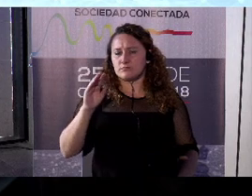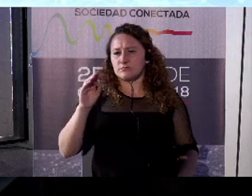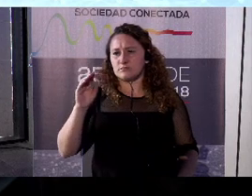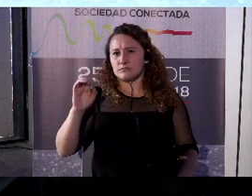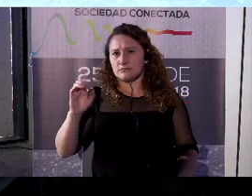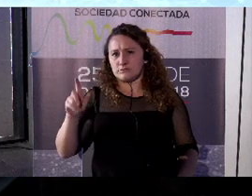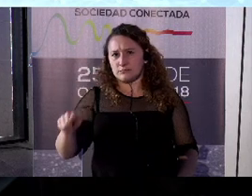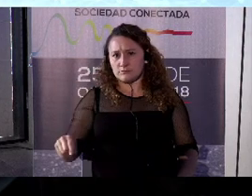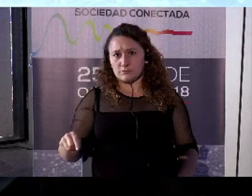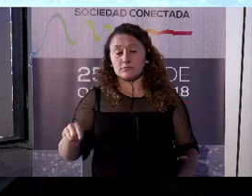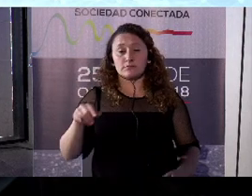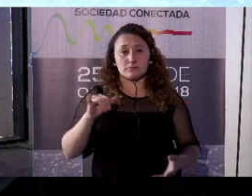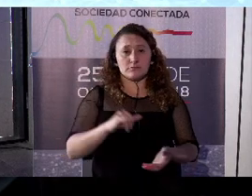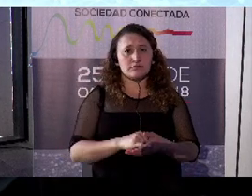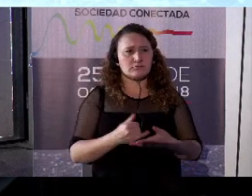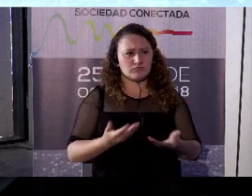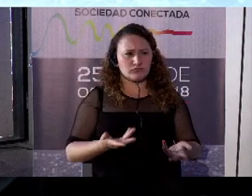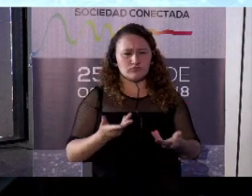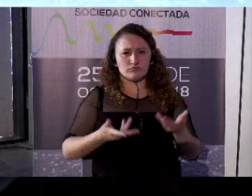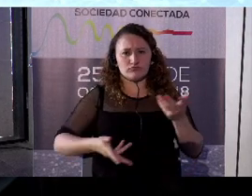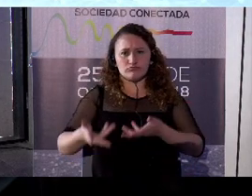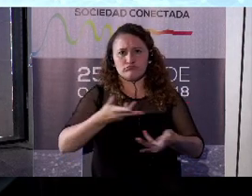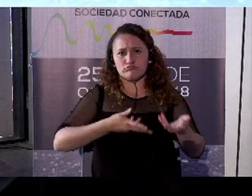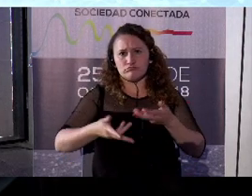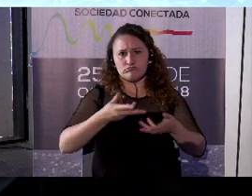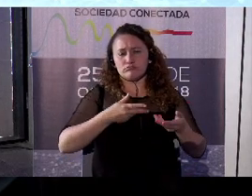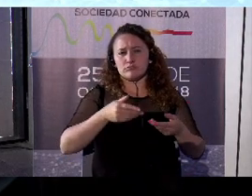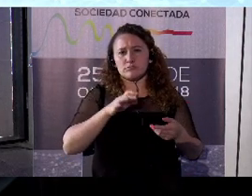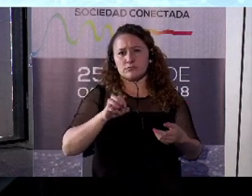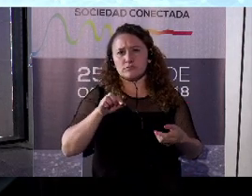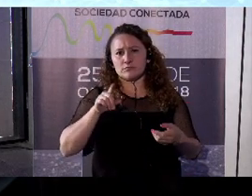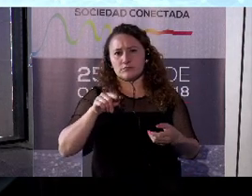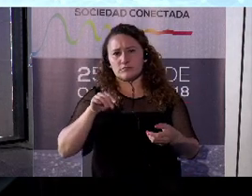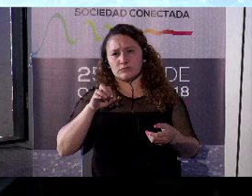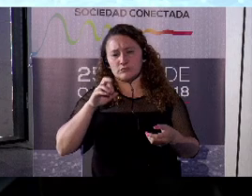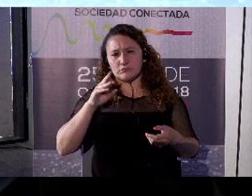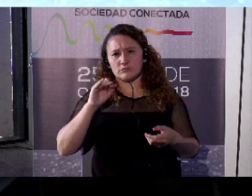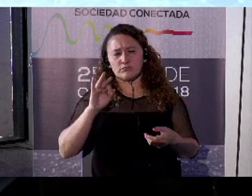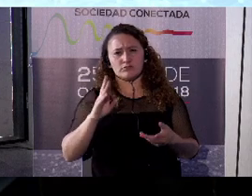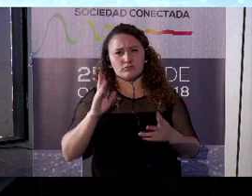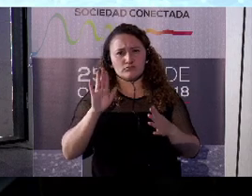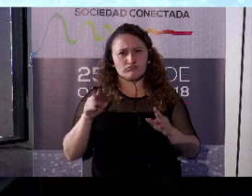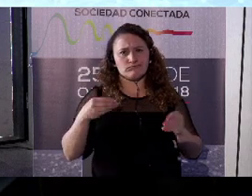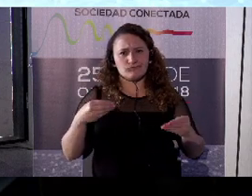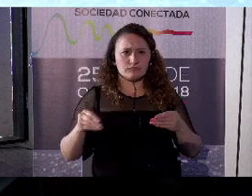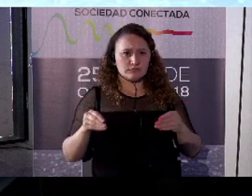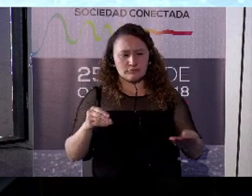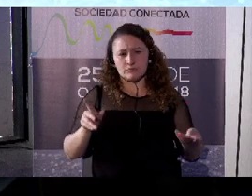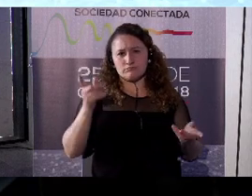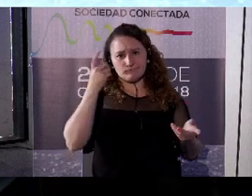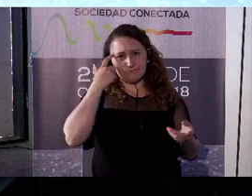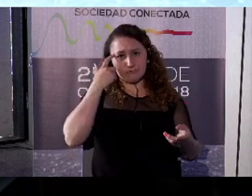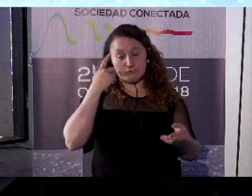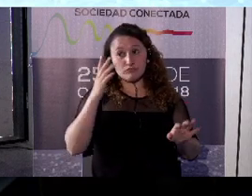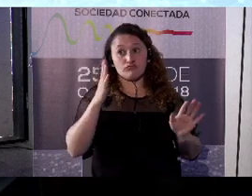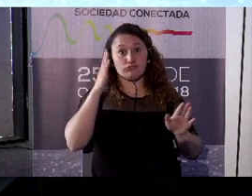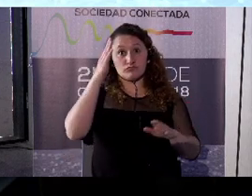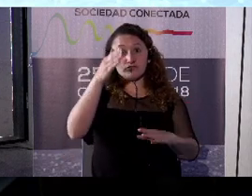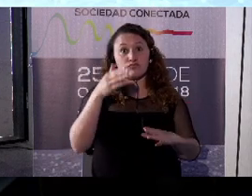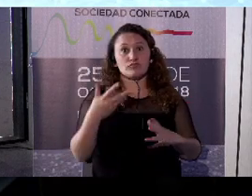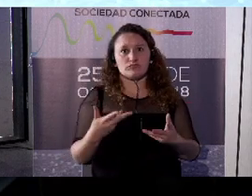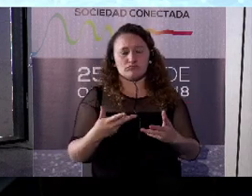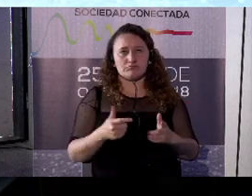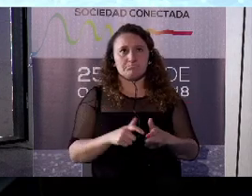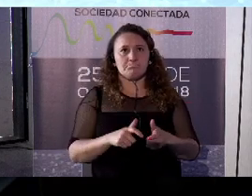es una compartir espectro de manera flexible e inteligente en un futuro va a haber